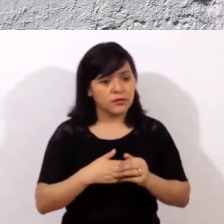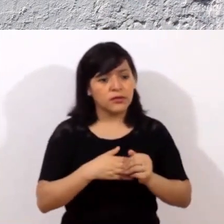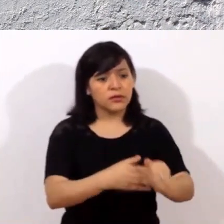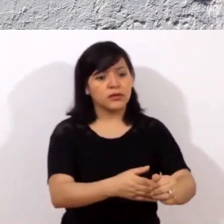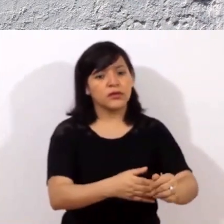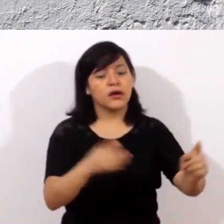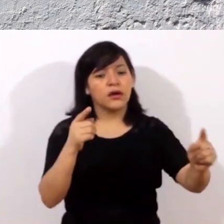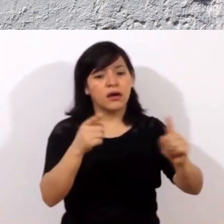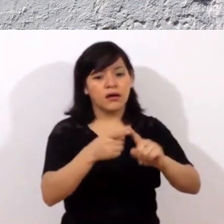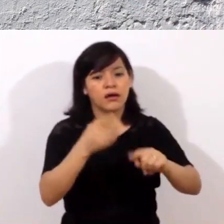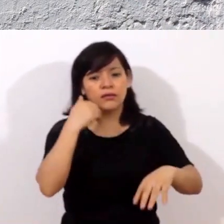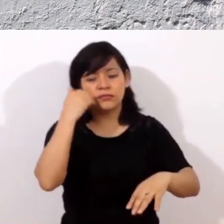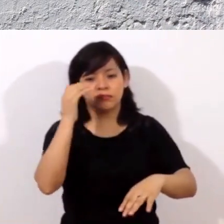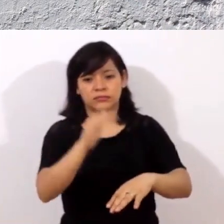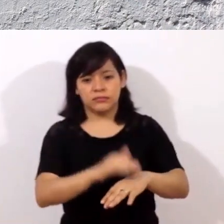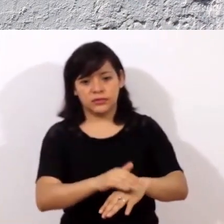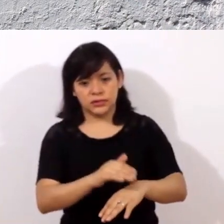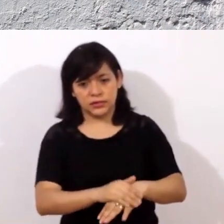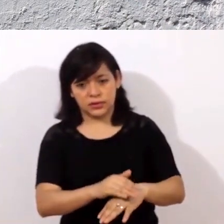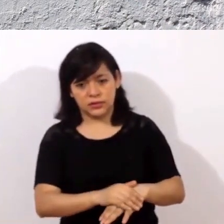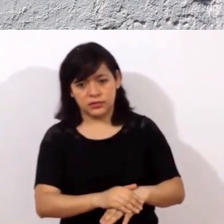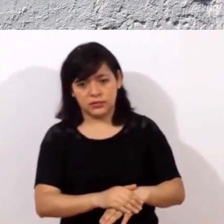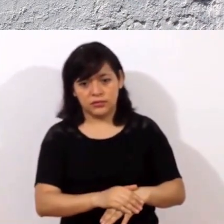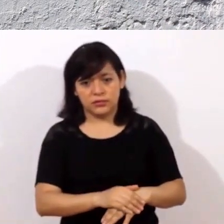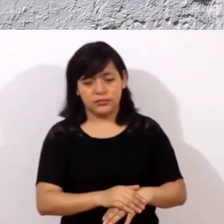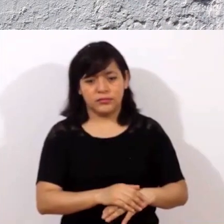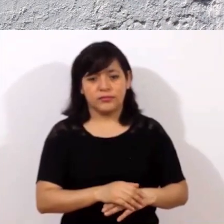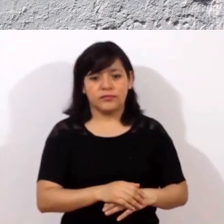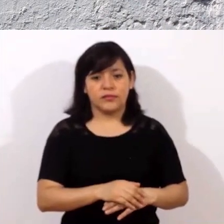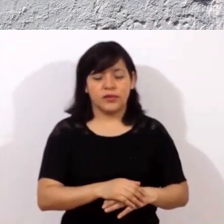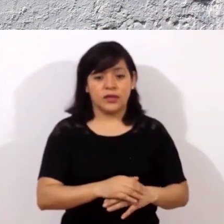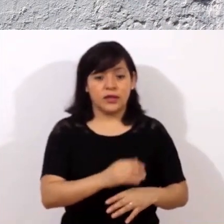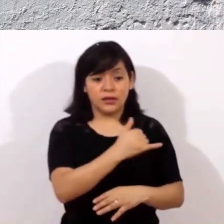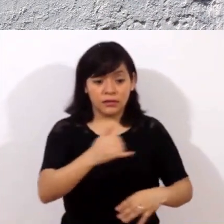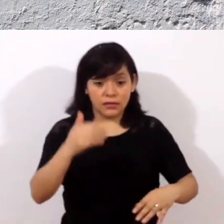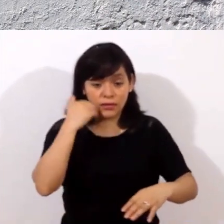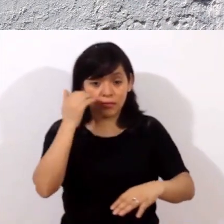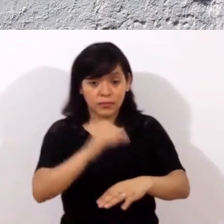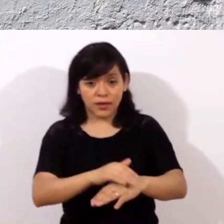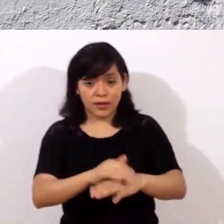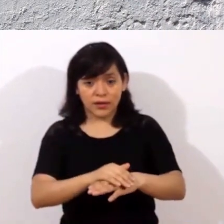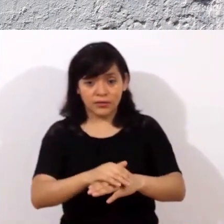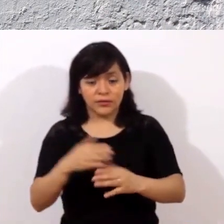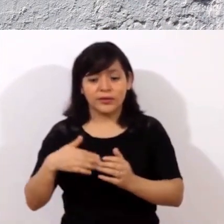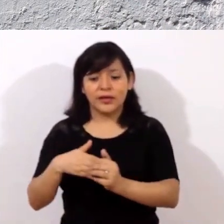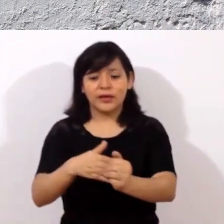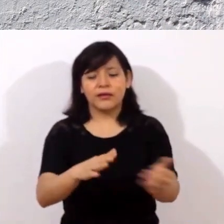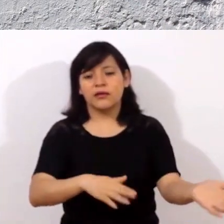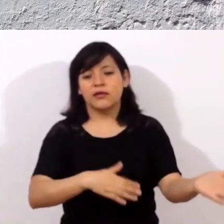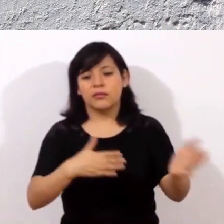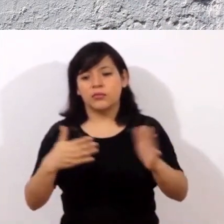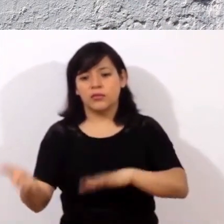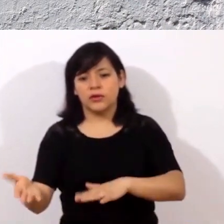la inmoralidad a la devastación, al desastre, a la destrucción. Es una serie de